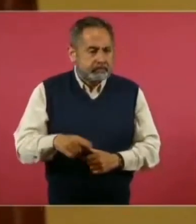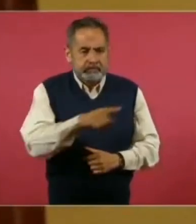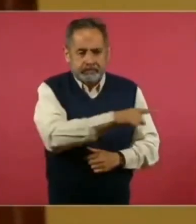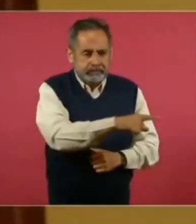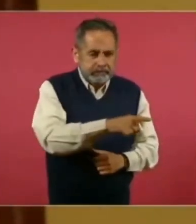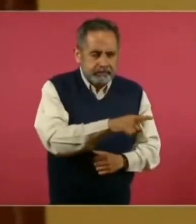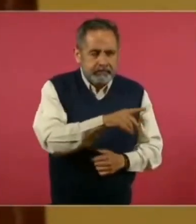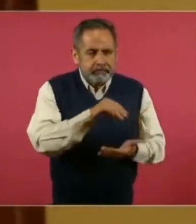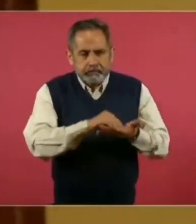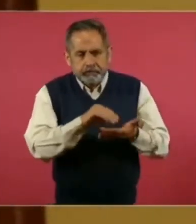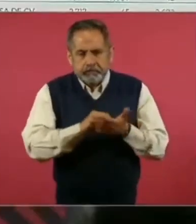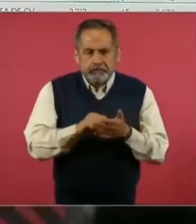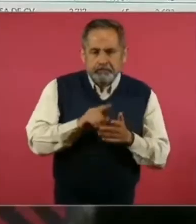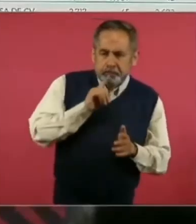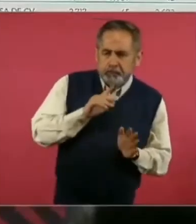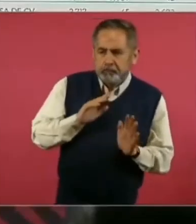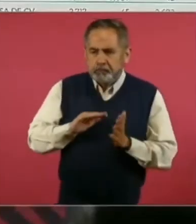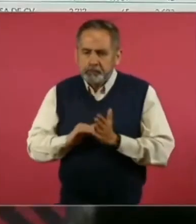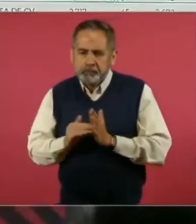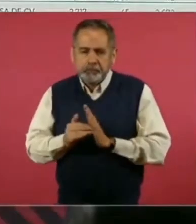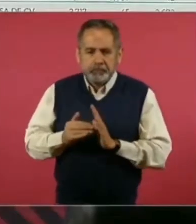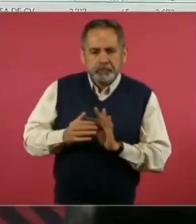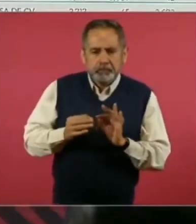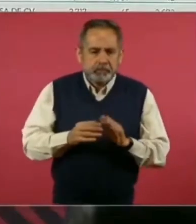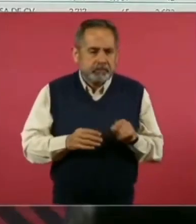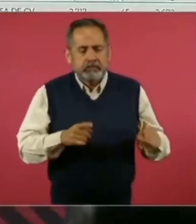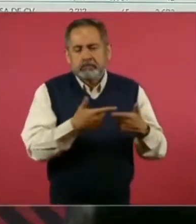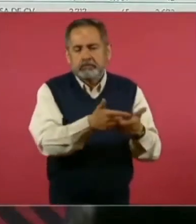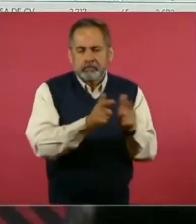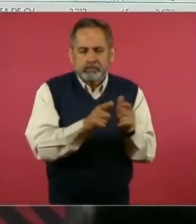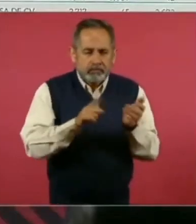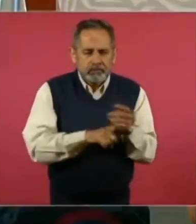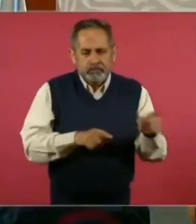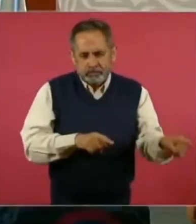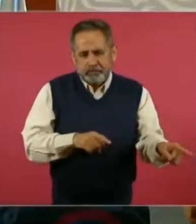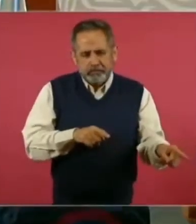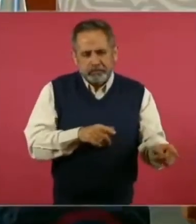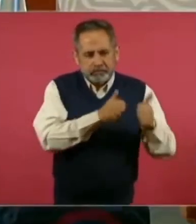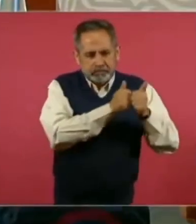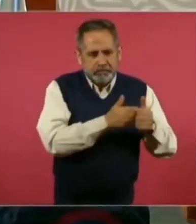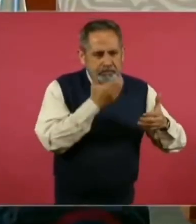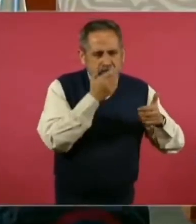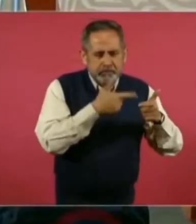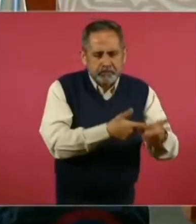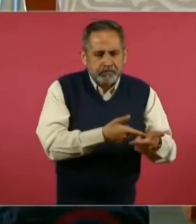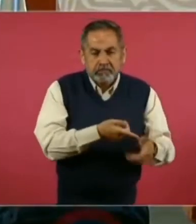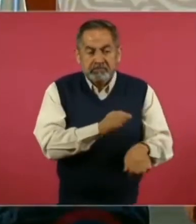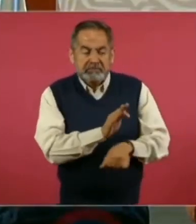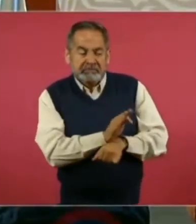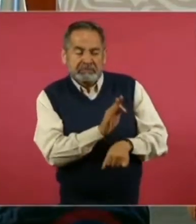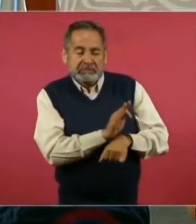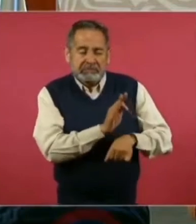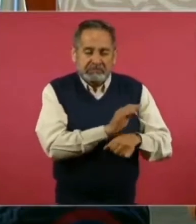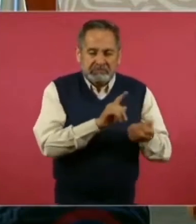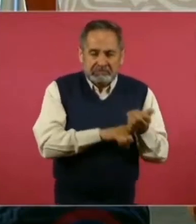descarados los legisladores del bloque conservador defendiendo